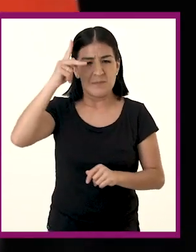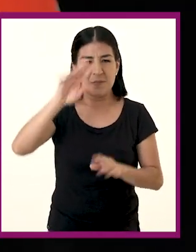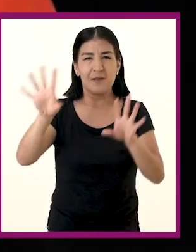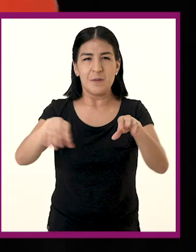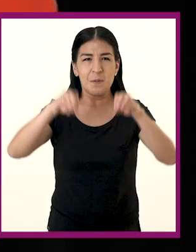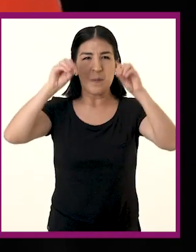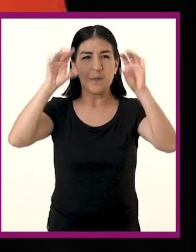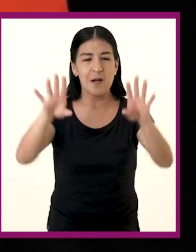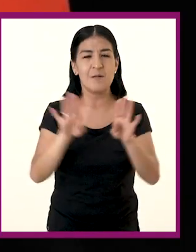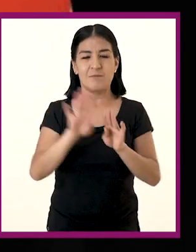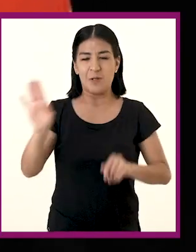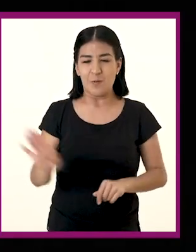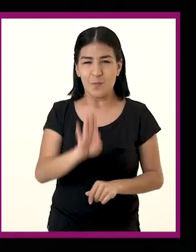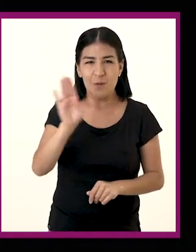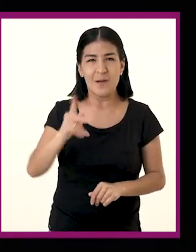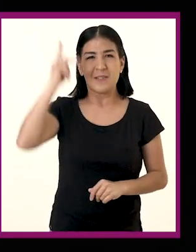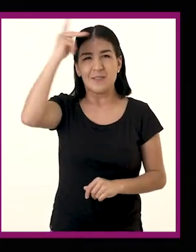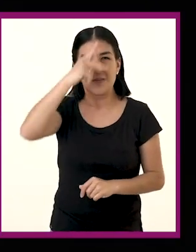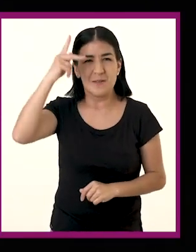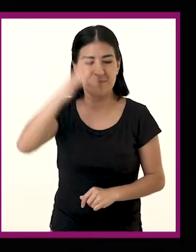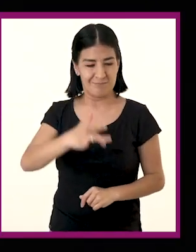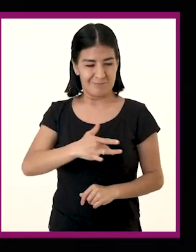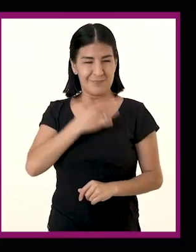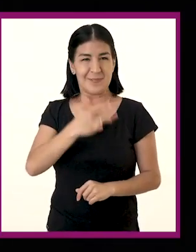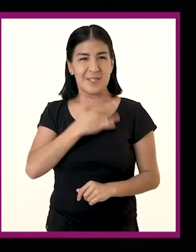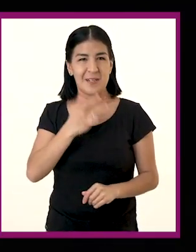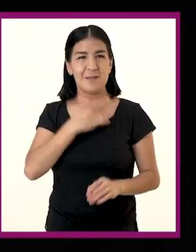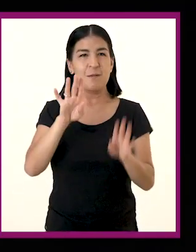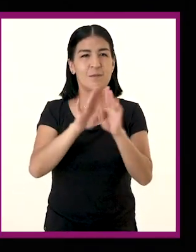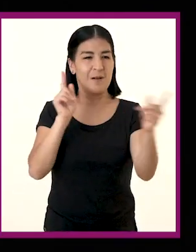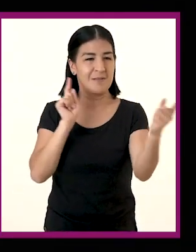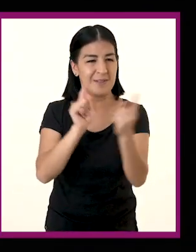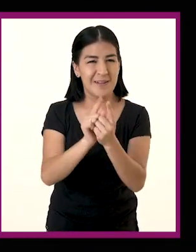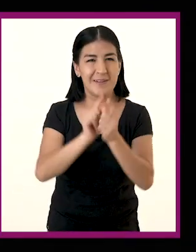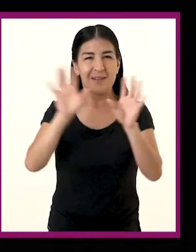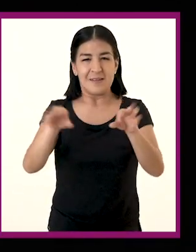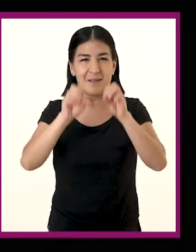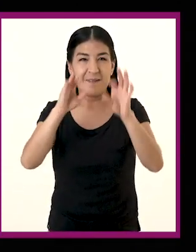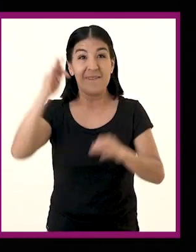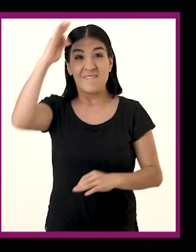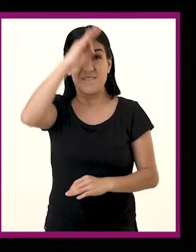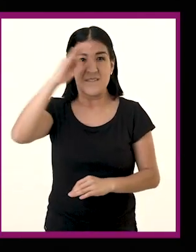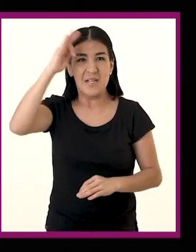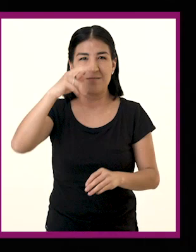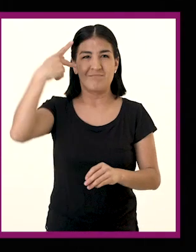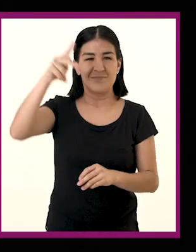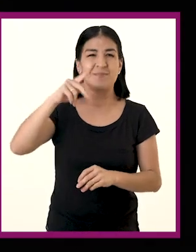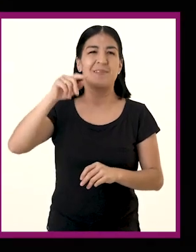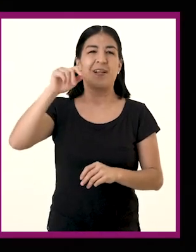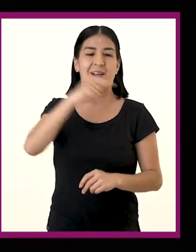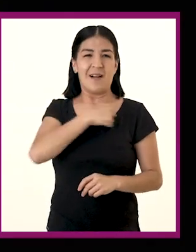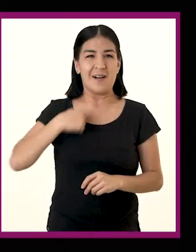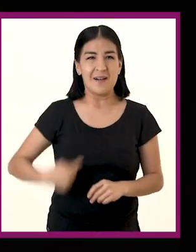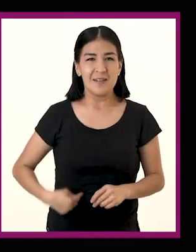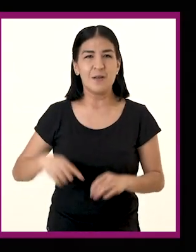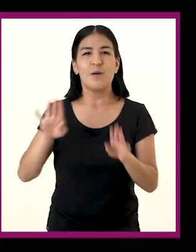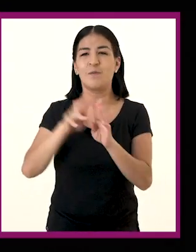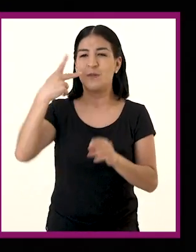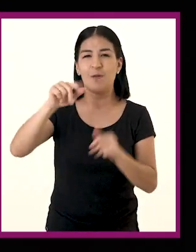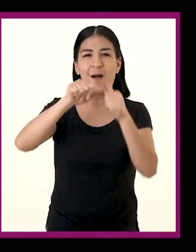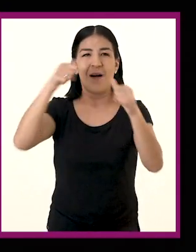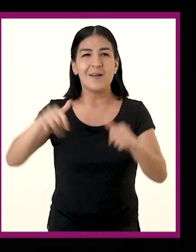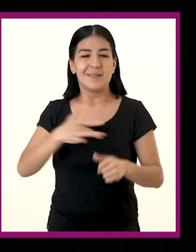La psicomagia aúna el chamanismo, la psicología, la intuición, el misticismo, la filosofía oriental y el